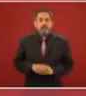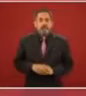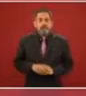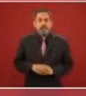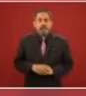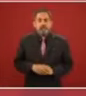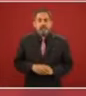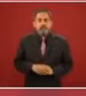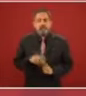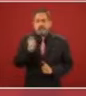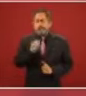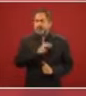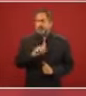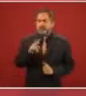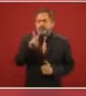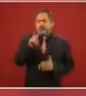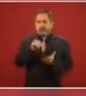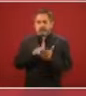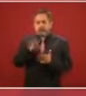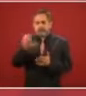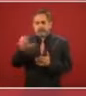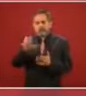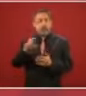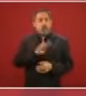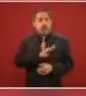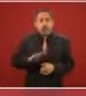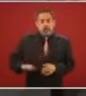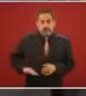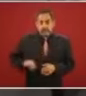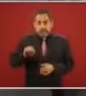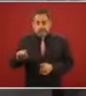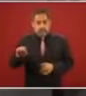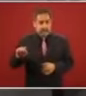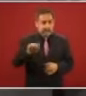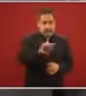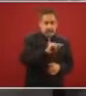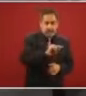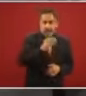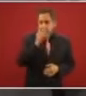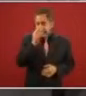de los cerca de 2.500 municipios, solo hay